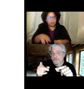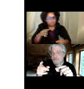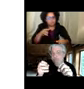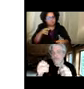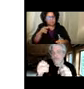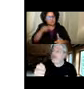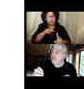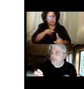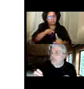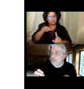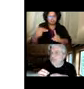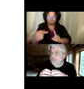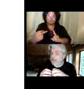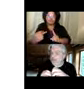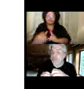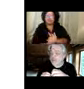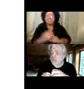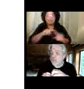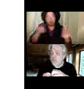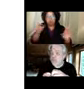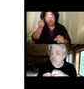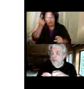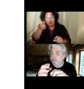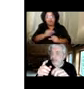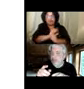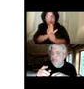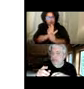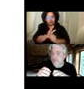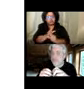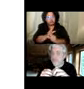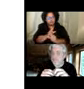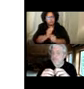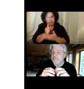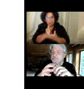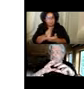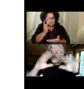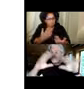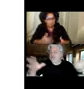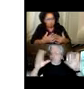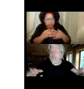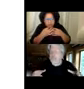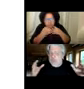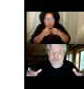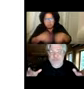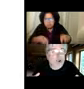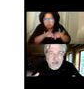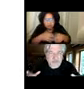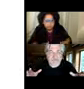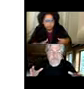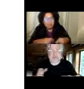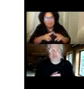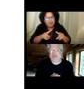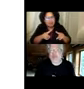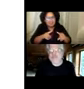COVID-19 realmente nos ayudó mucho a ver cuánto estima tenemos por